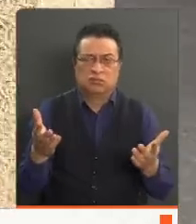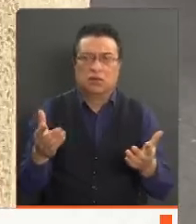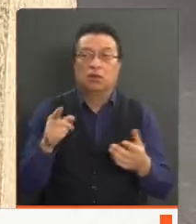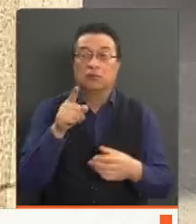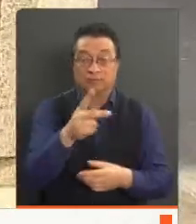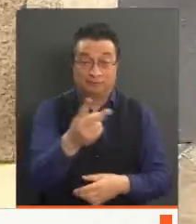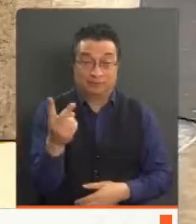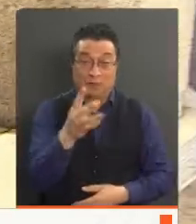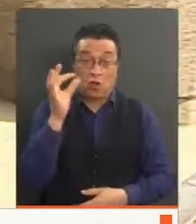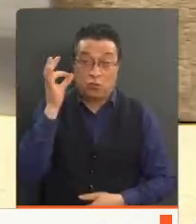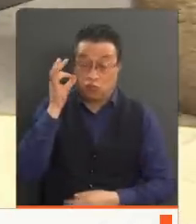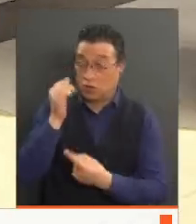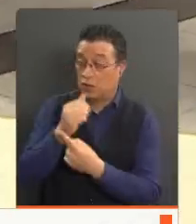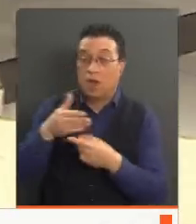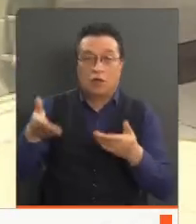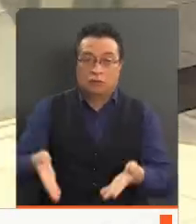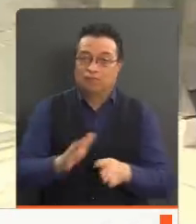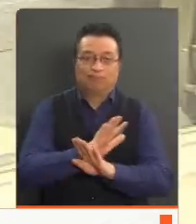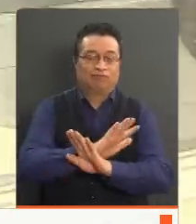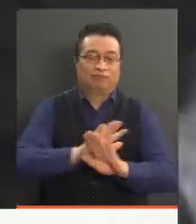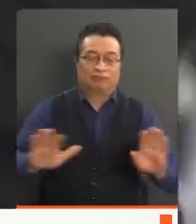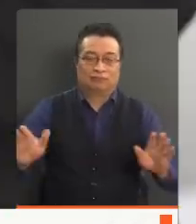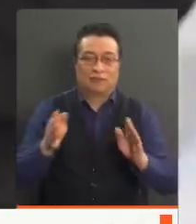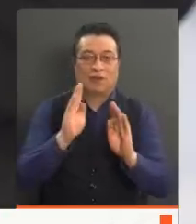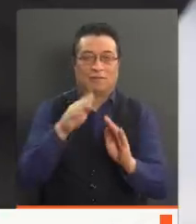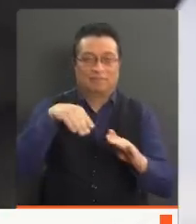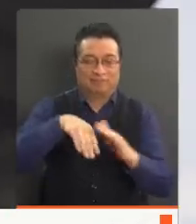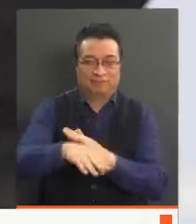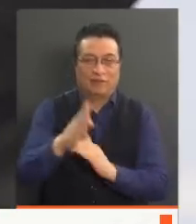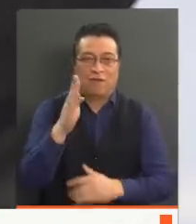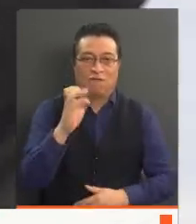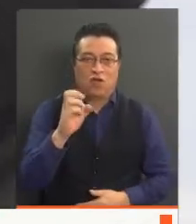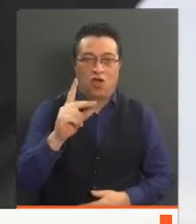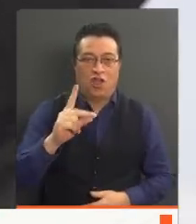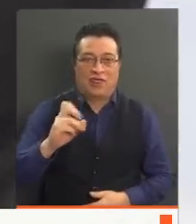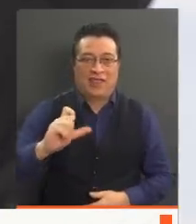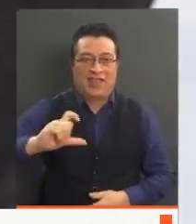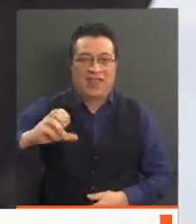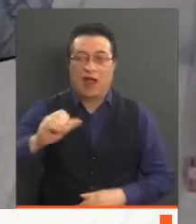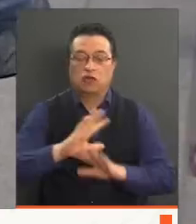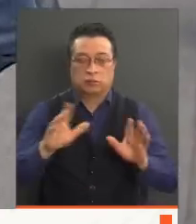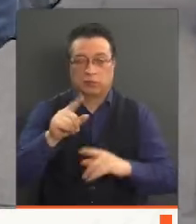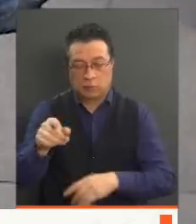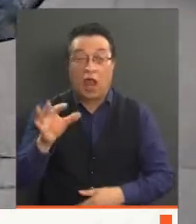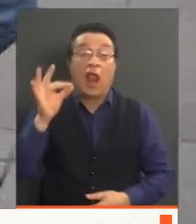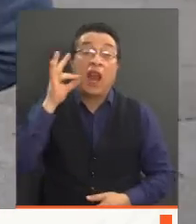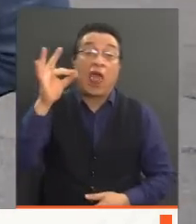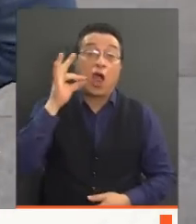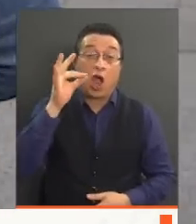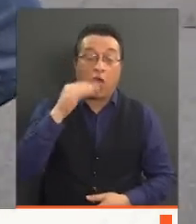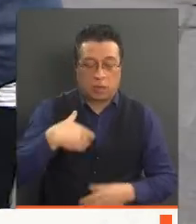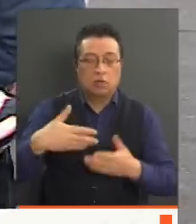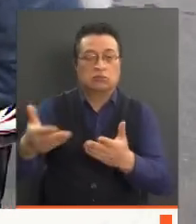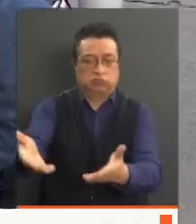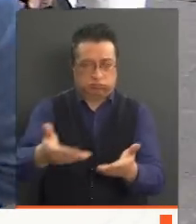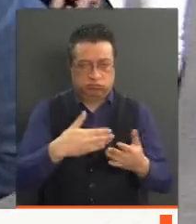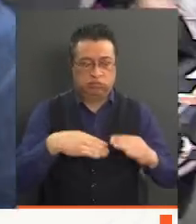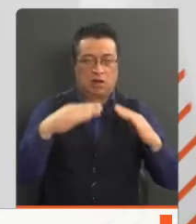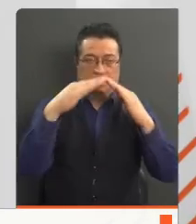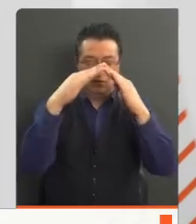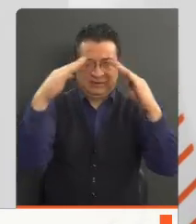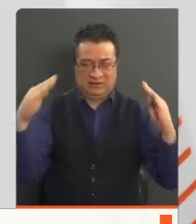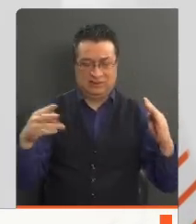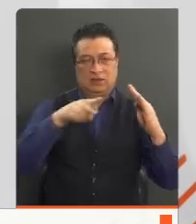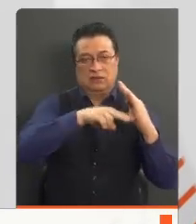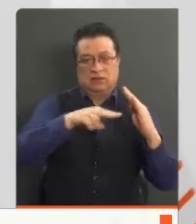María Virginia ya no vivirán más en una bodega. Dicen que desde Las Condes les ofrecieron un albergue en el que estarán